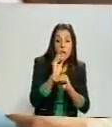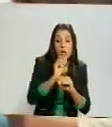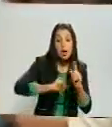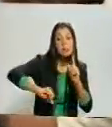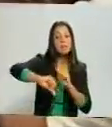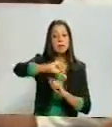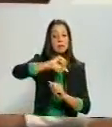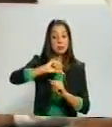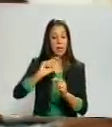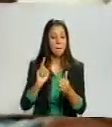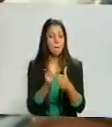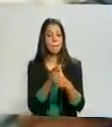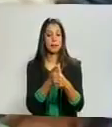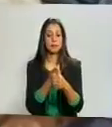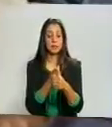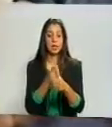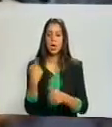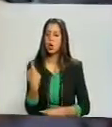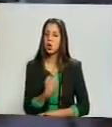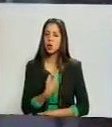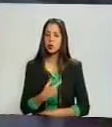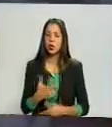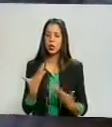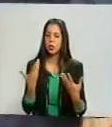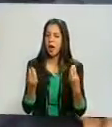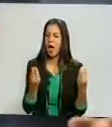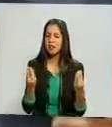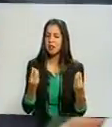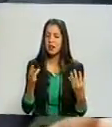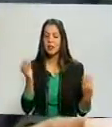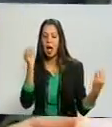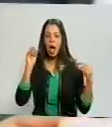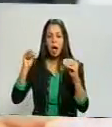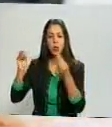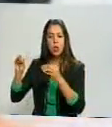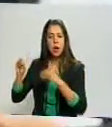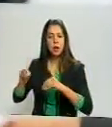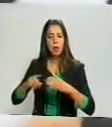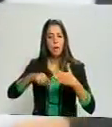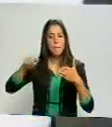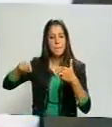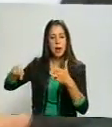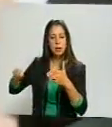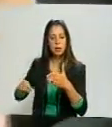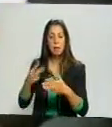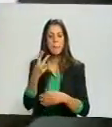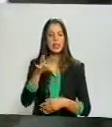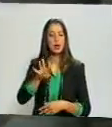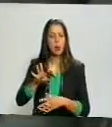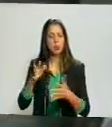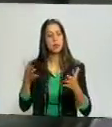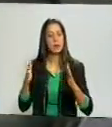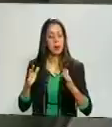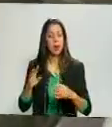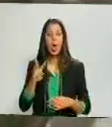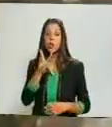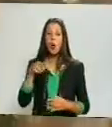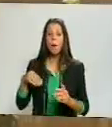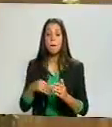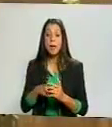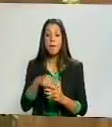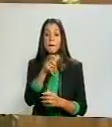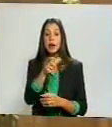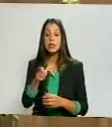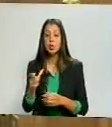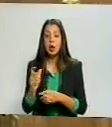racional. ¿Cómo hemos logrado la firma de estas 24 alianzas que representan alrededor de unos 2.000 mineros